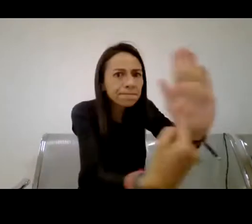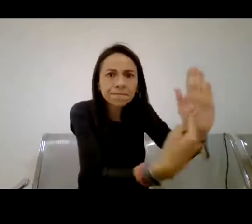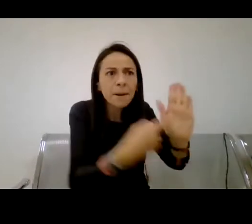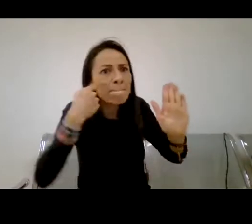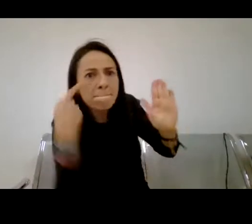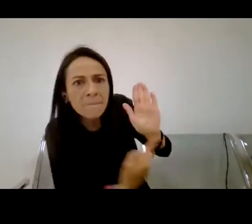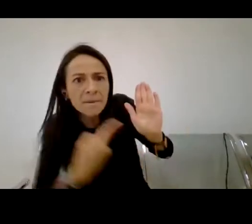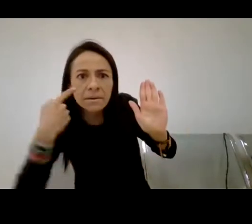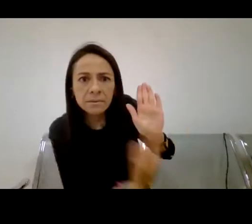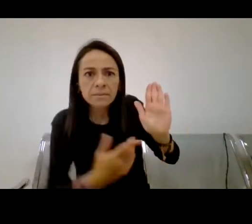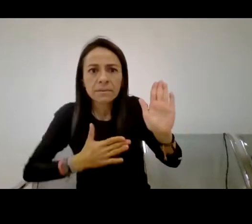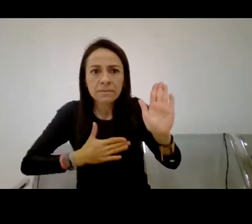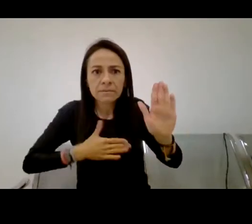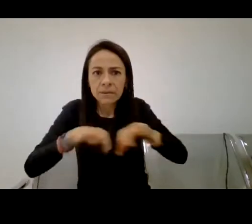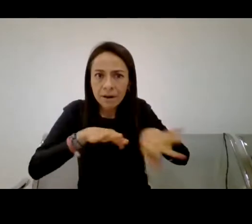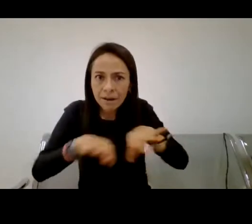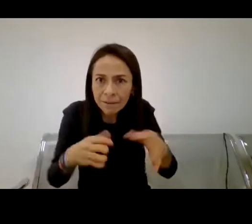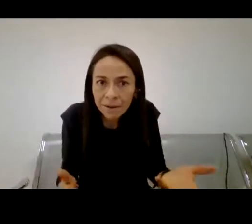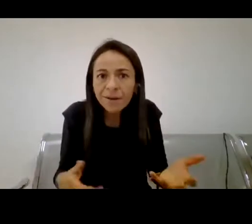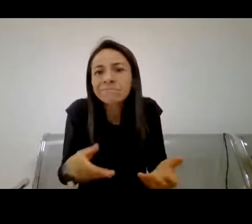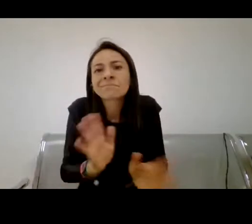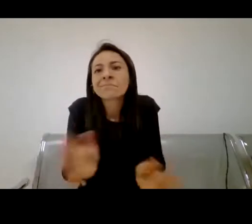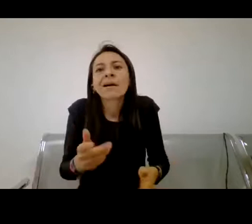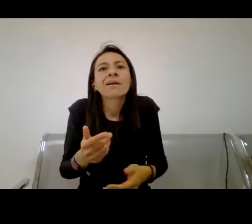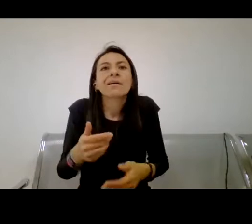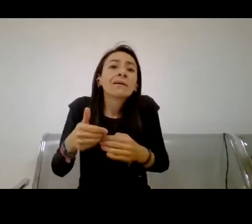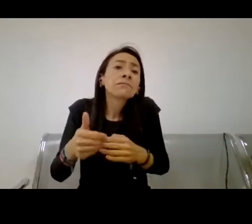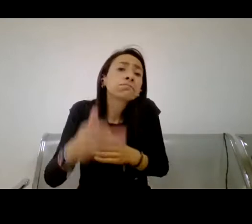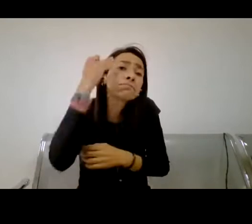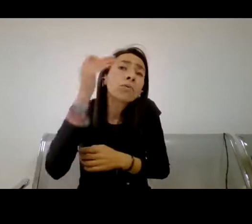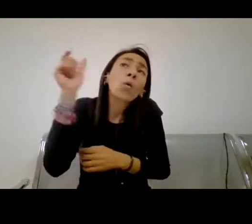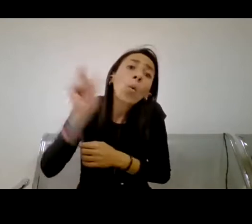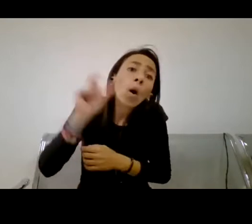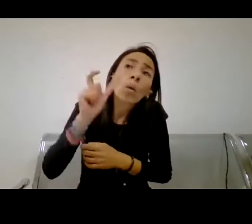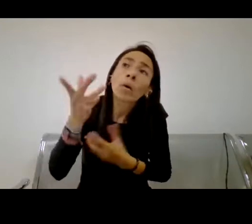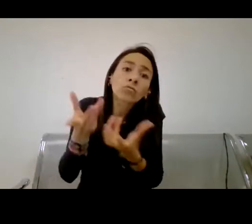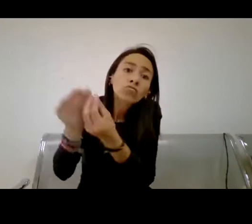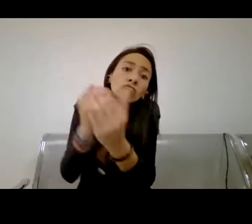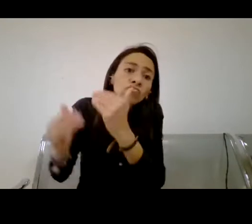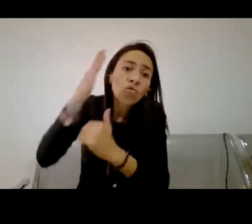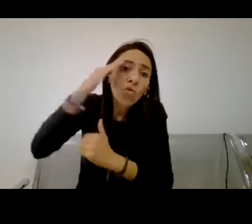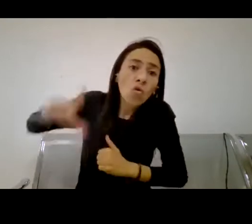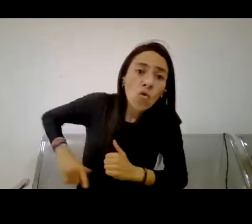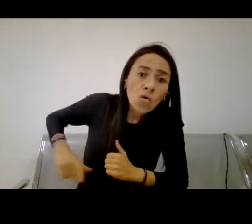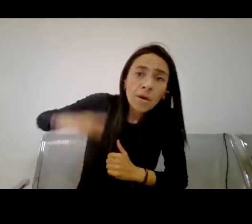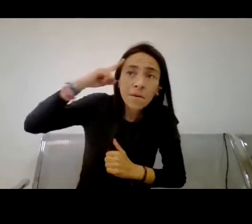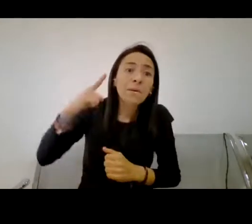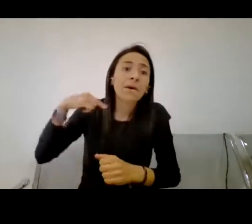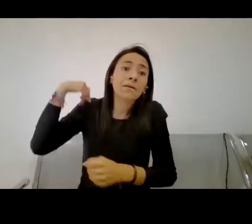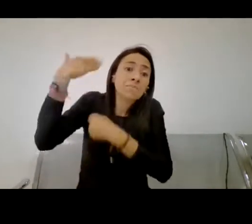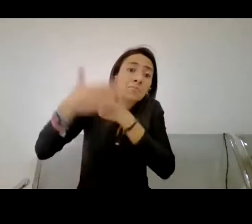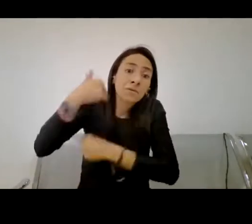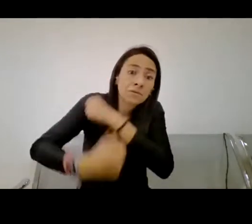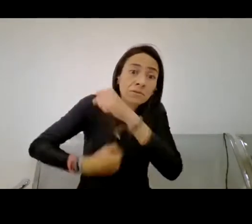para hasta que venga, digamos, la iniciativa del paquete económico del próximo